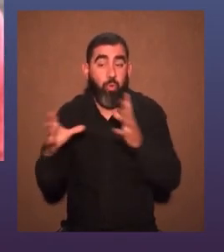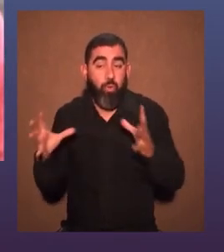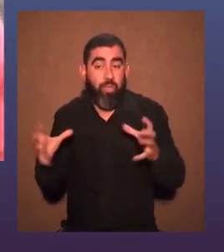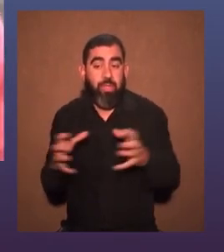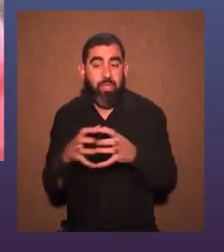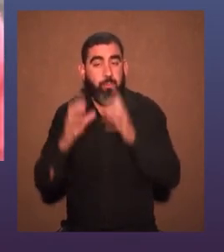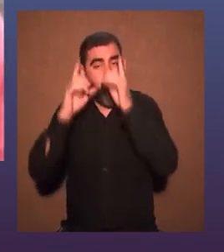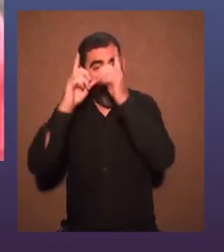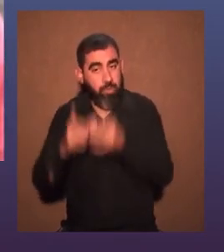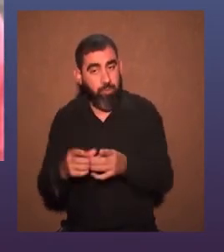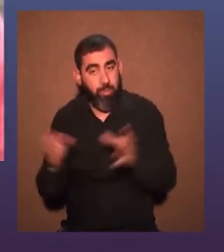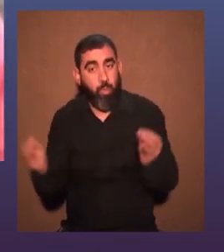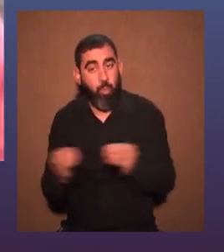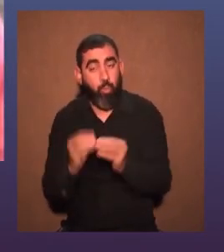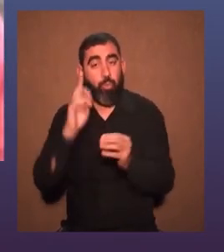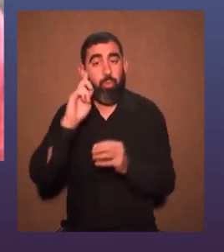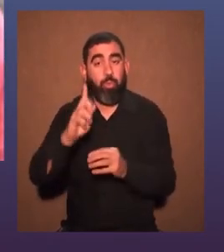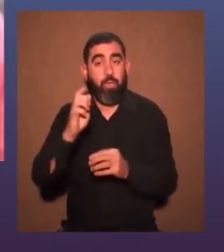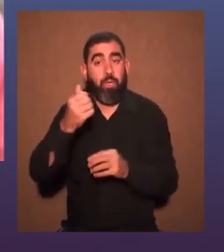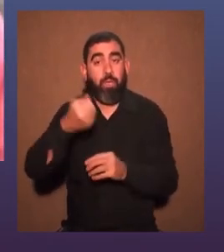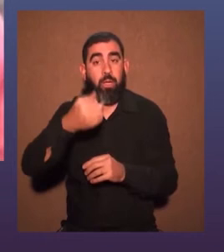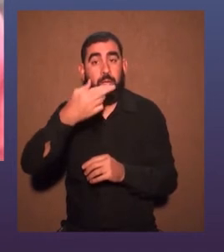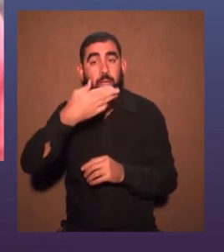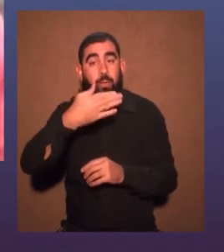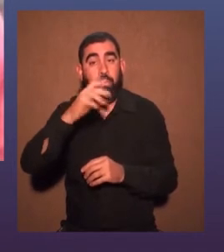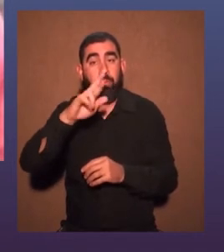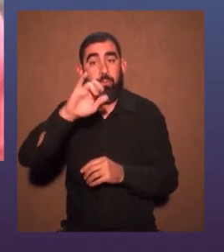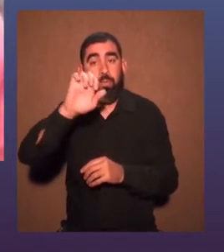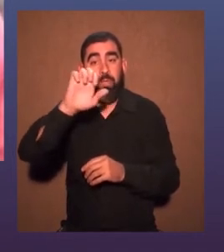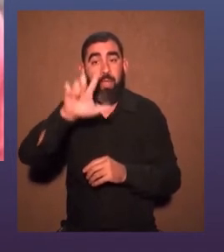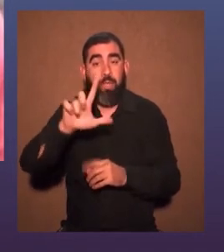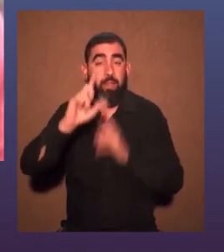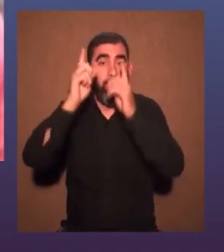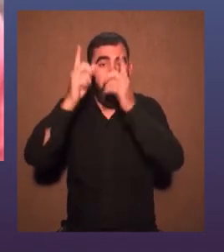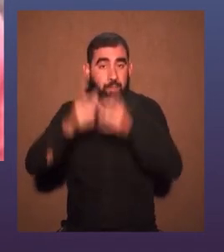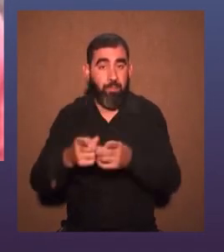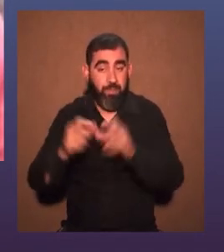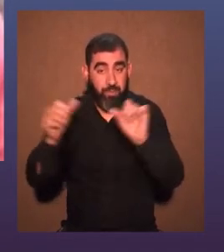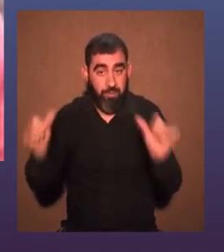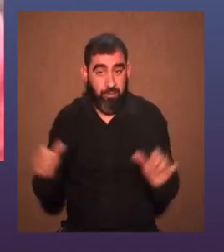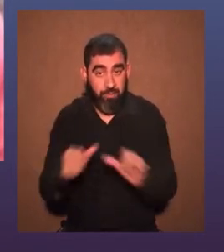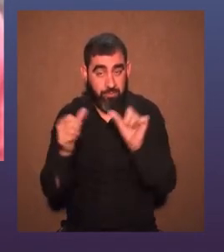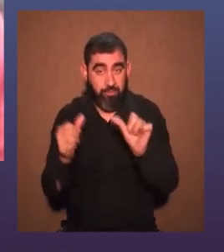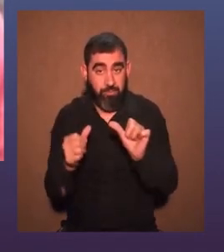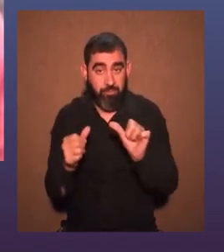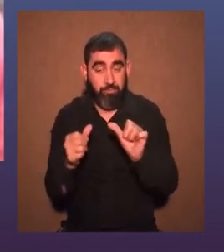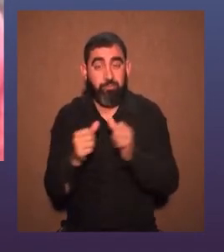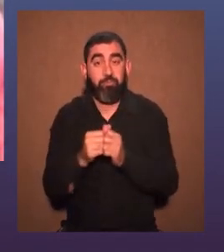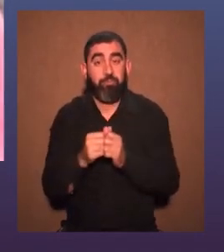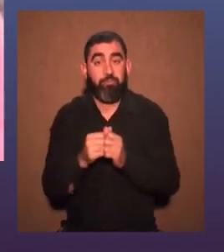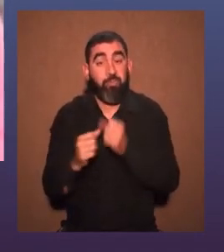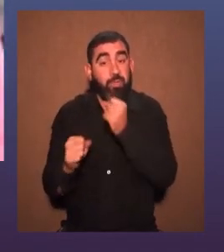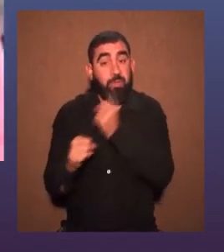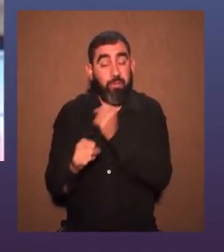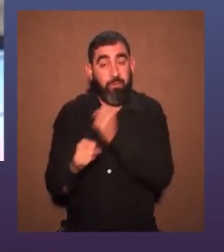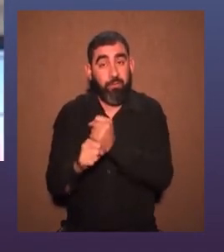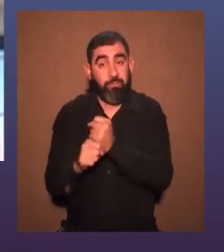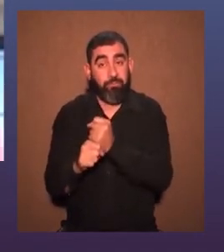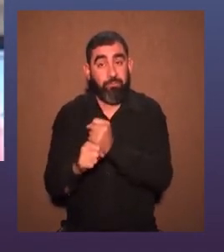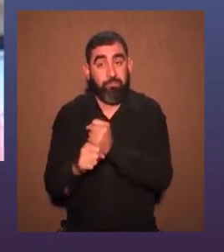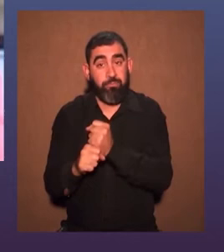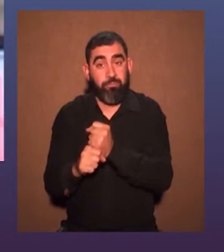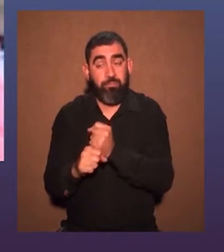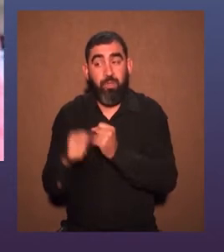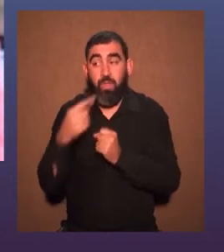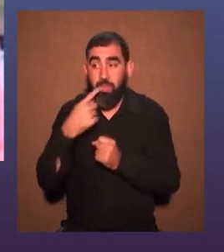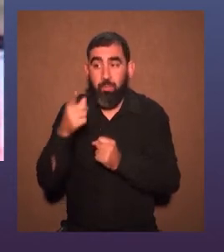equipo con Gabriel, también lo pusimos como así en trabajo y dijimos, bueno,